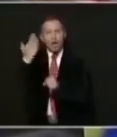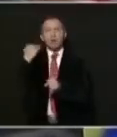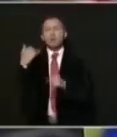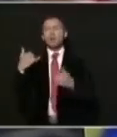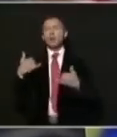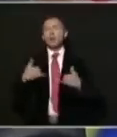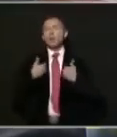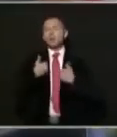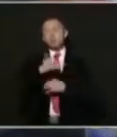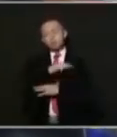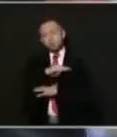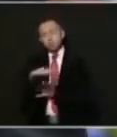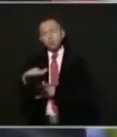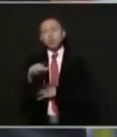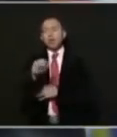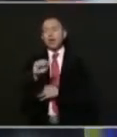Ayotzinapa.